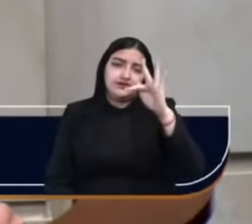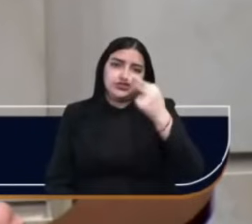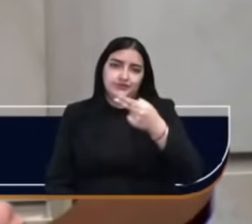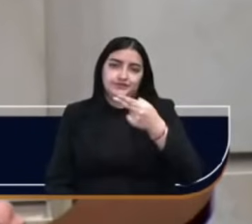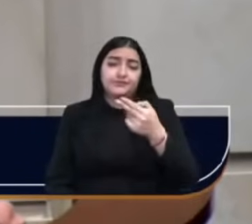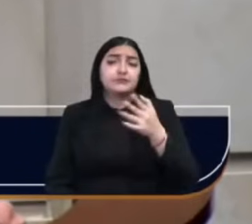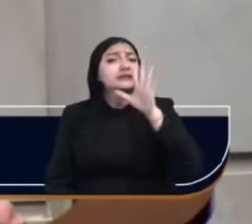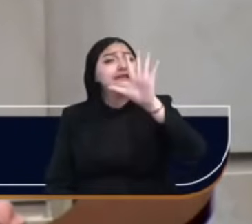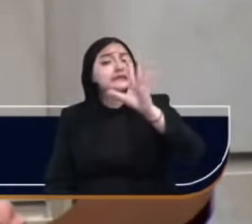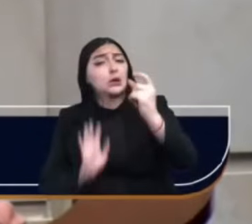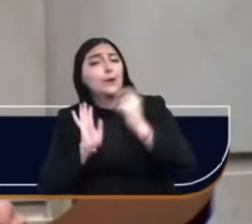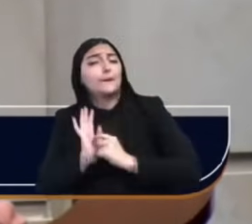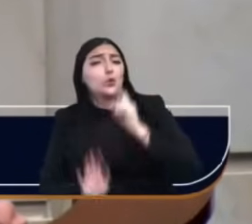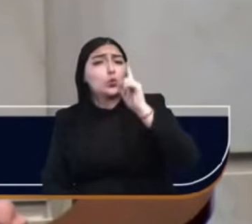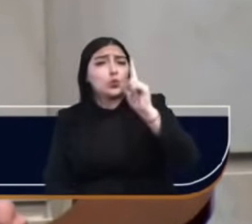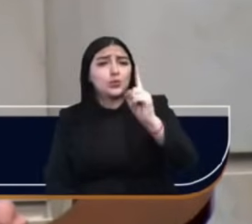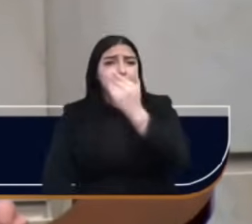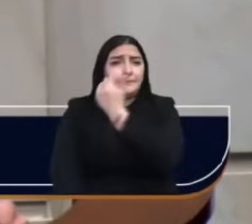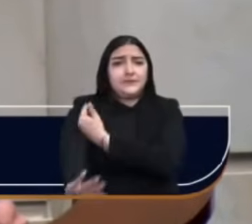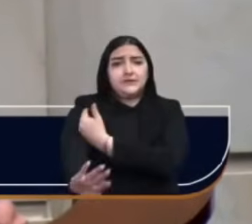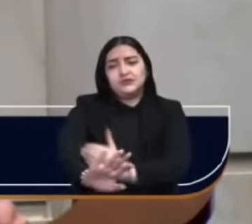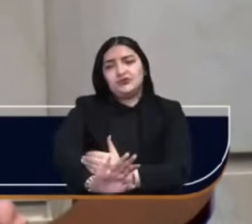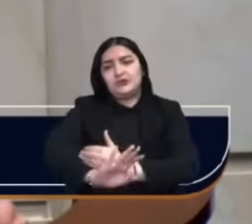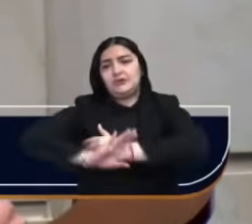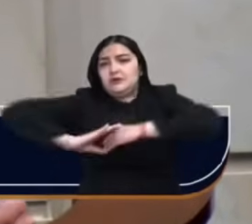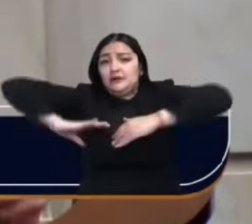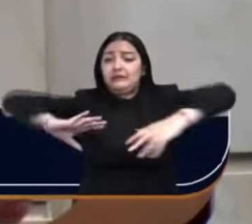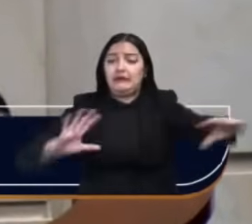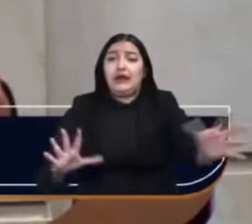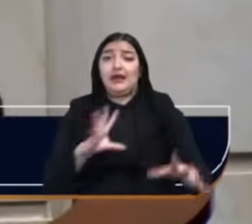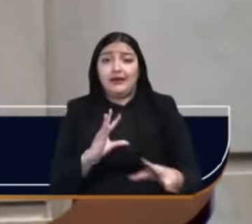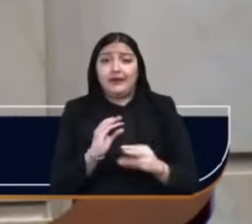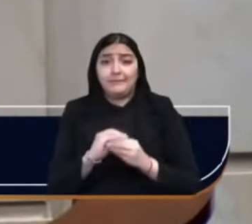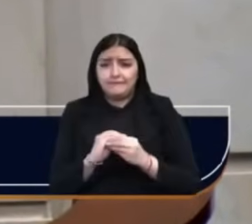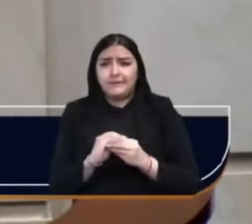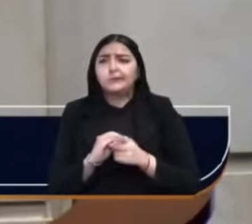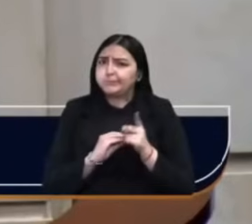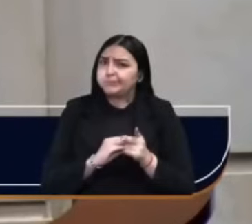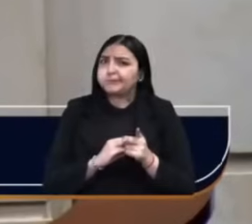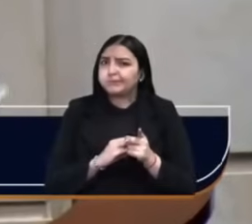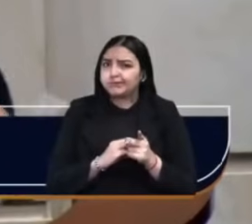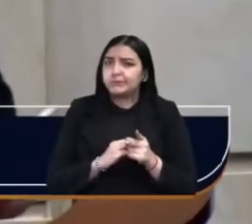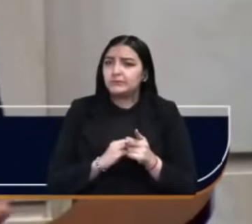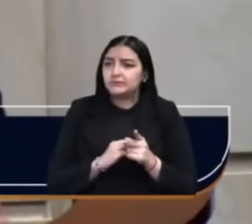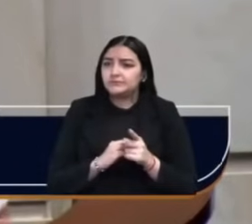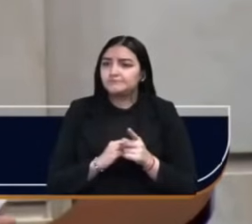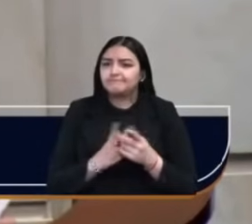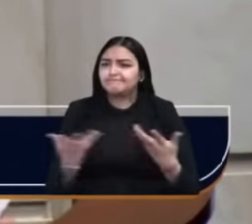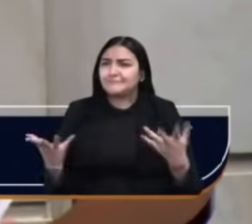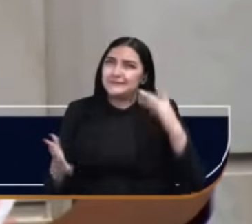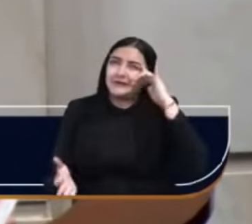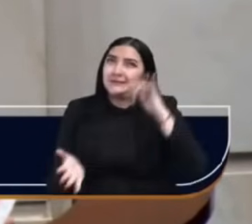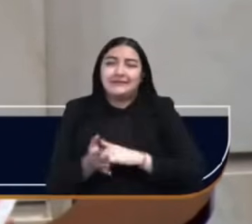por 5.1 billones de pesos, que además tiene un... es